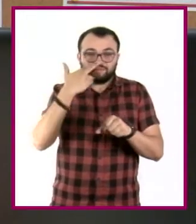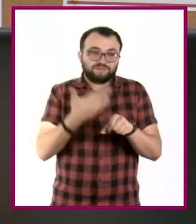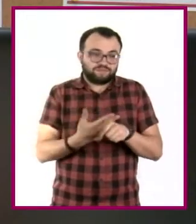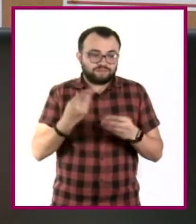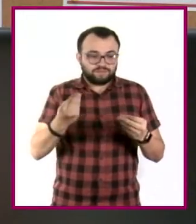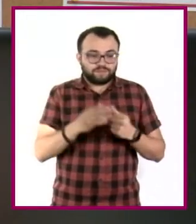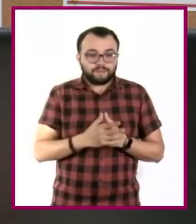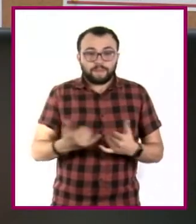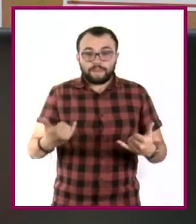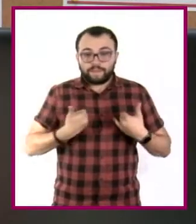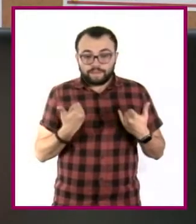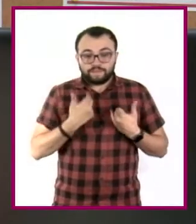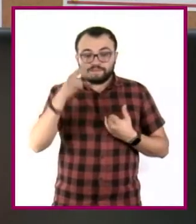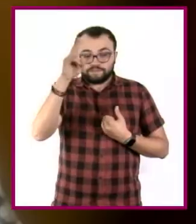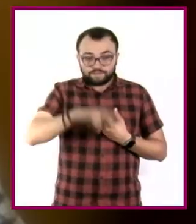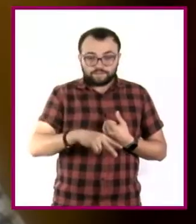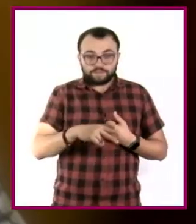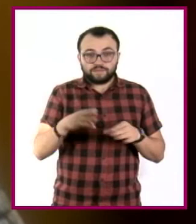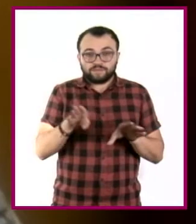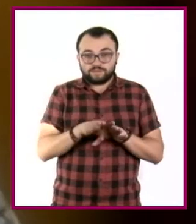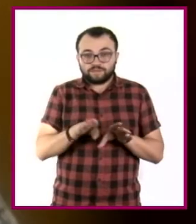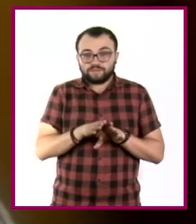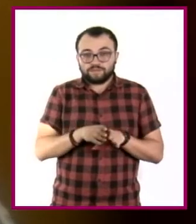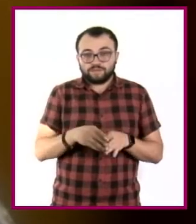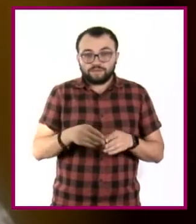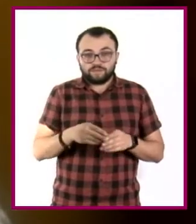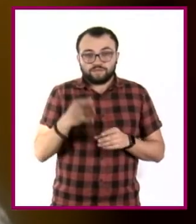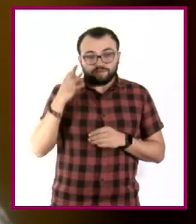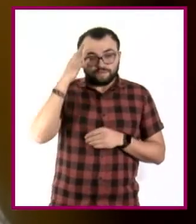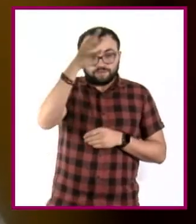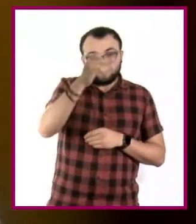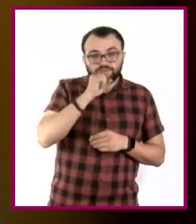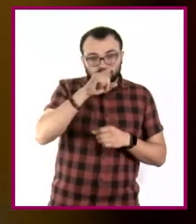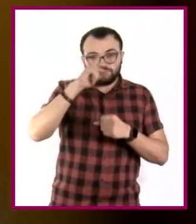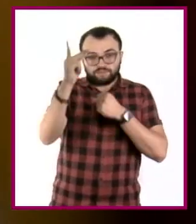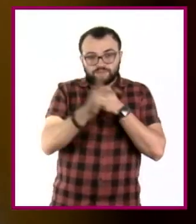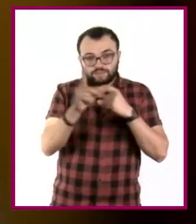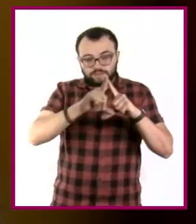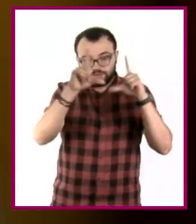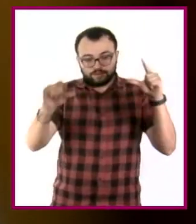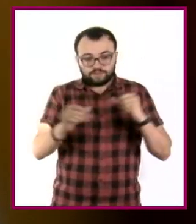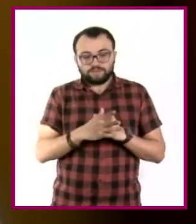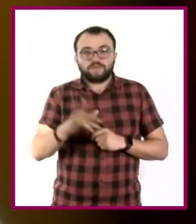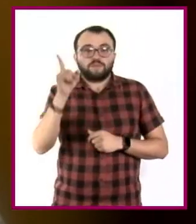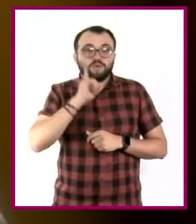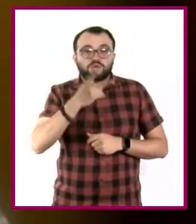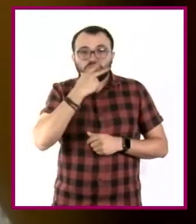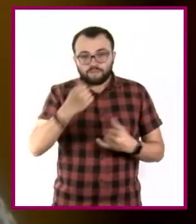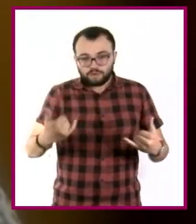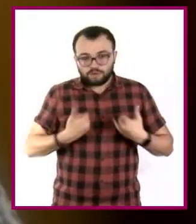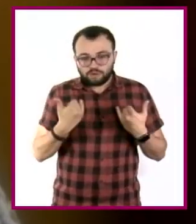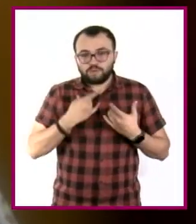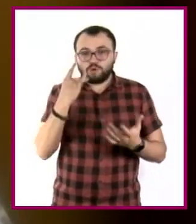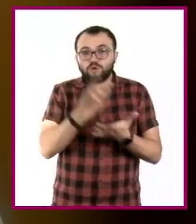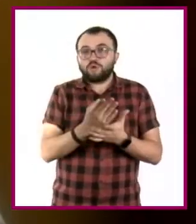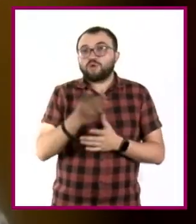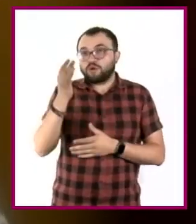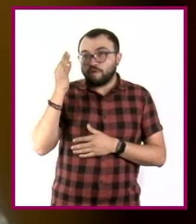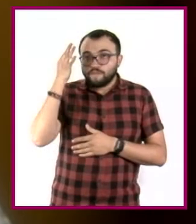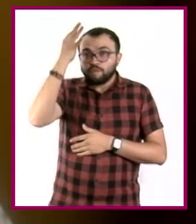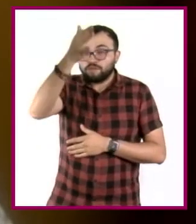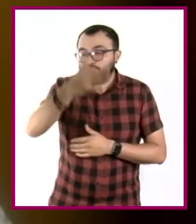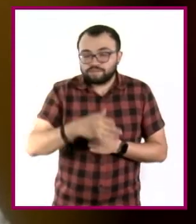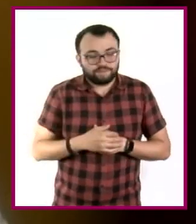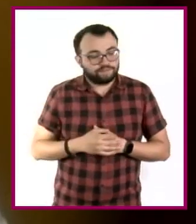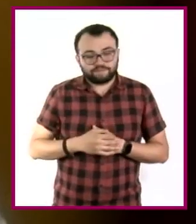jóvenes verdaderamente el futuro del país? Los hombres y mujeres jóvenes de esta generación no tan solo son el futuro